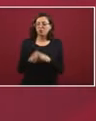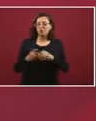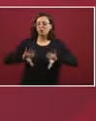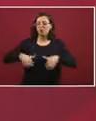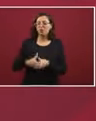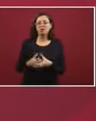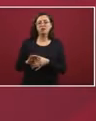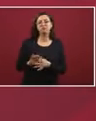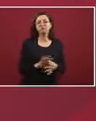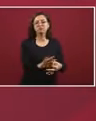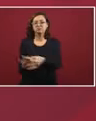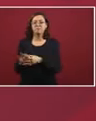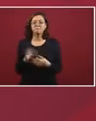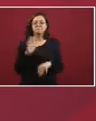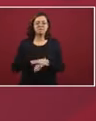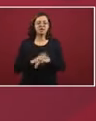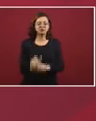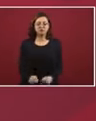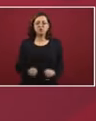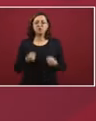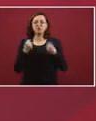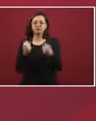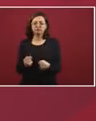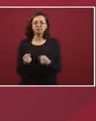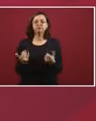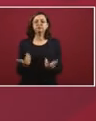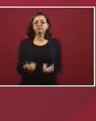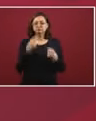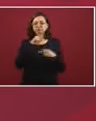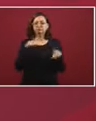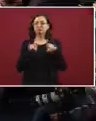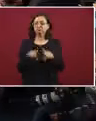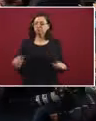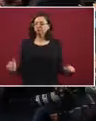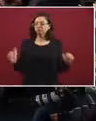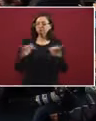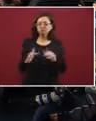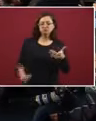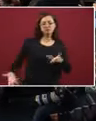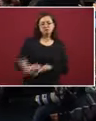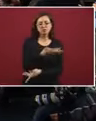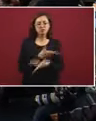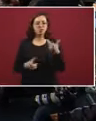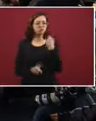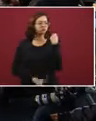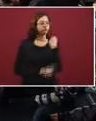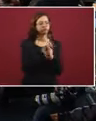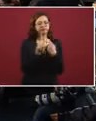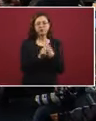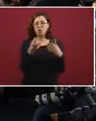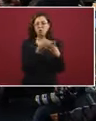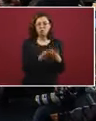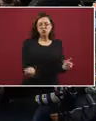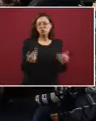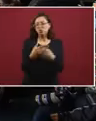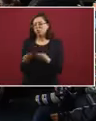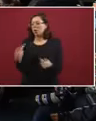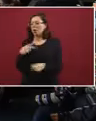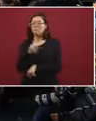fortalecer su espacio, su ámbito institucional de encuentro y de solución de controversias de todo tipo, pero también para